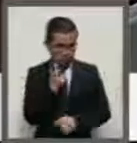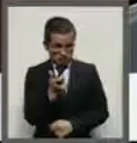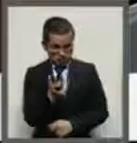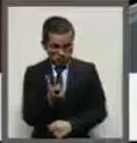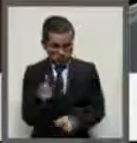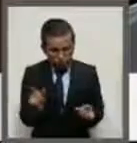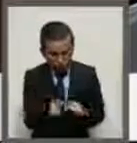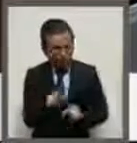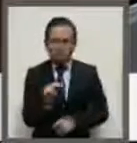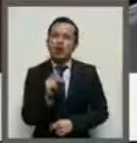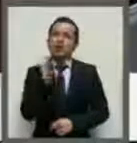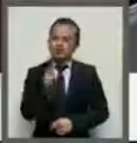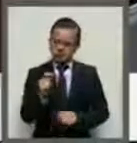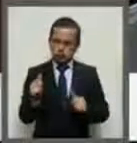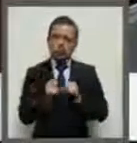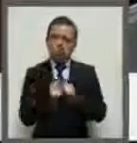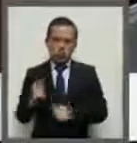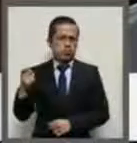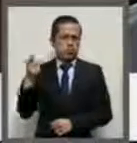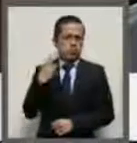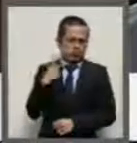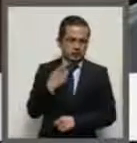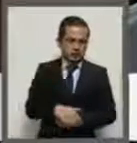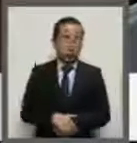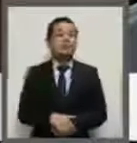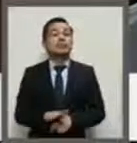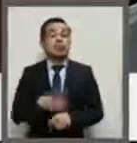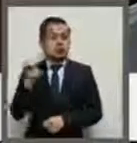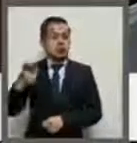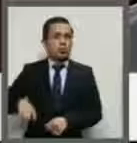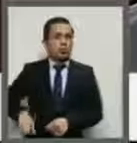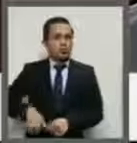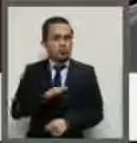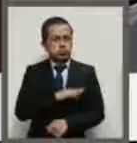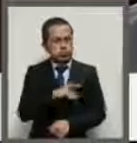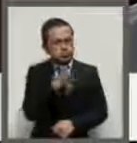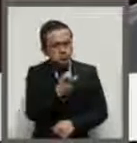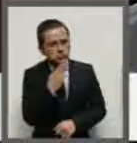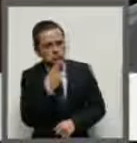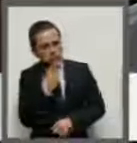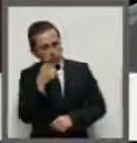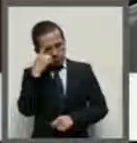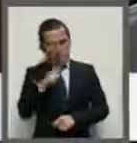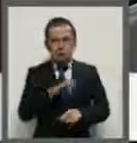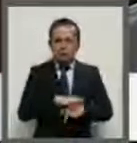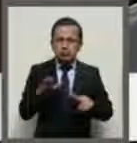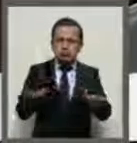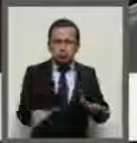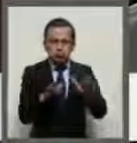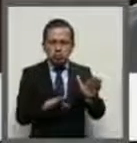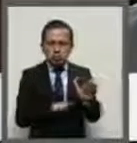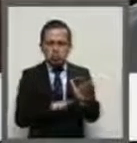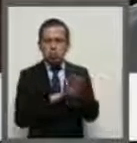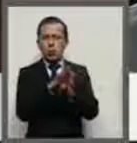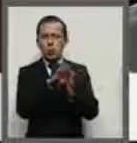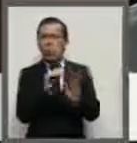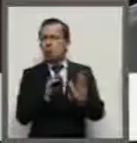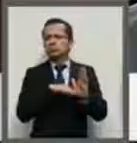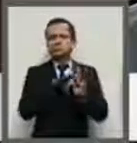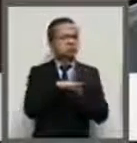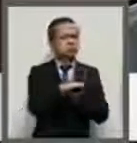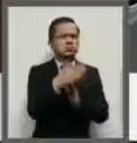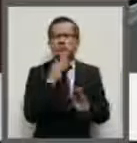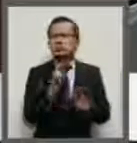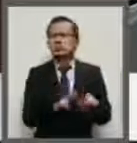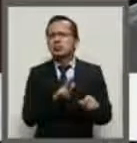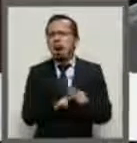también político. A través de ella, el gobierno puede favorecer el crecimiento o la estabilidad, el ahorro o el